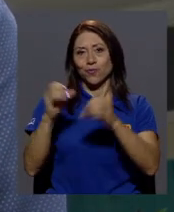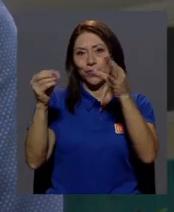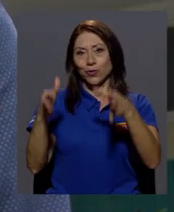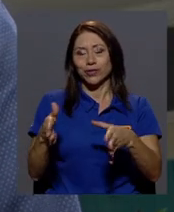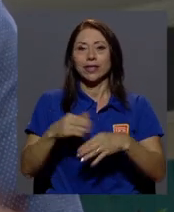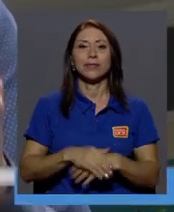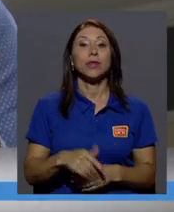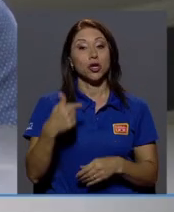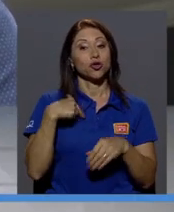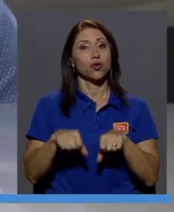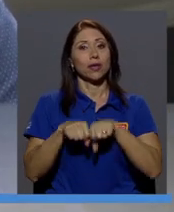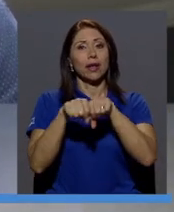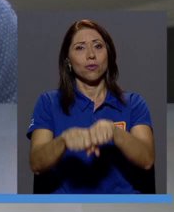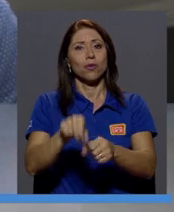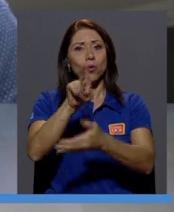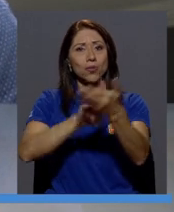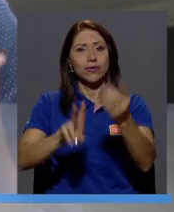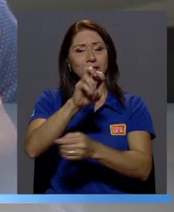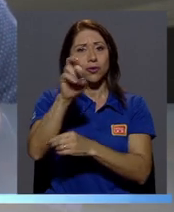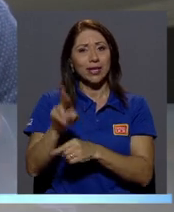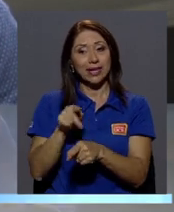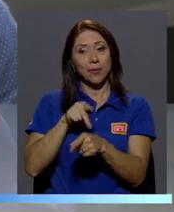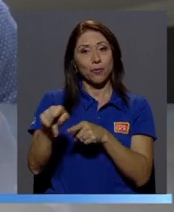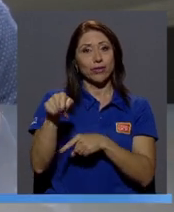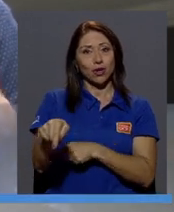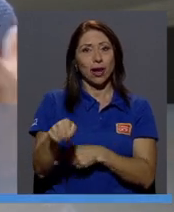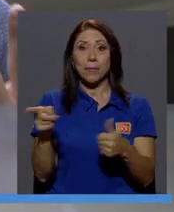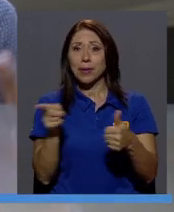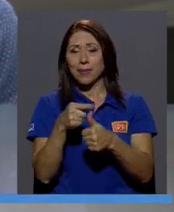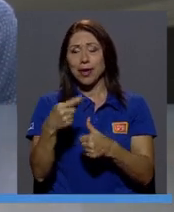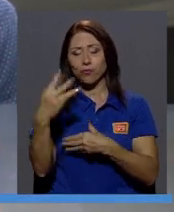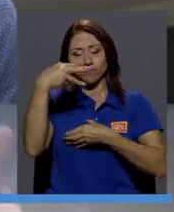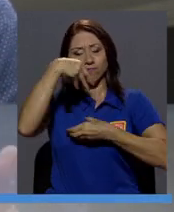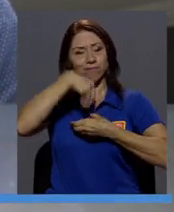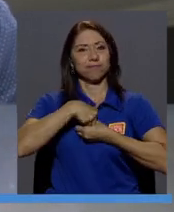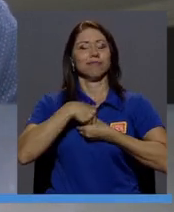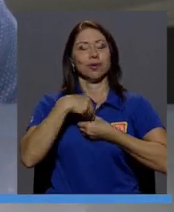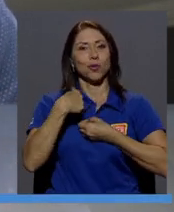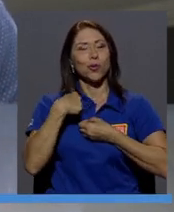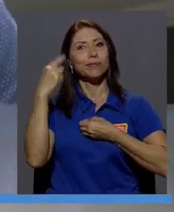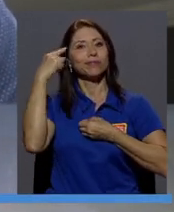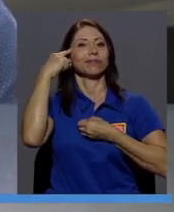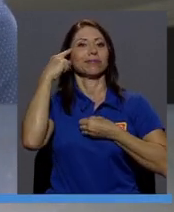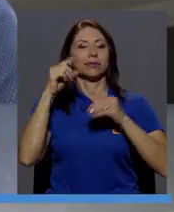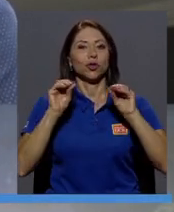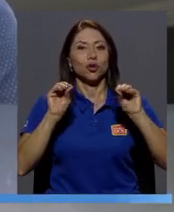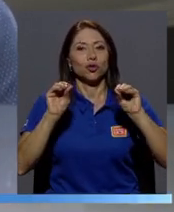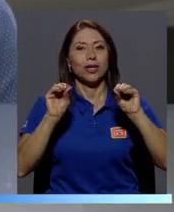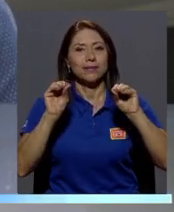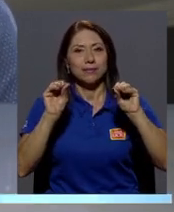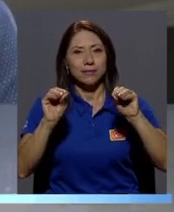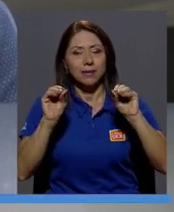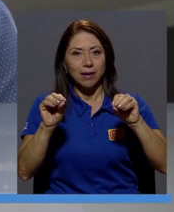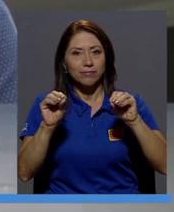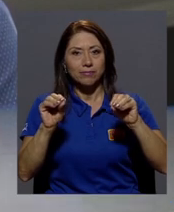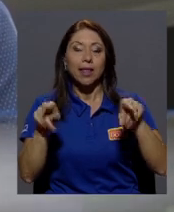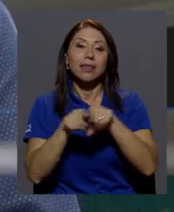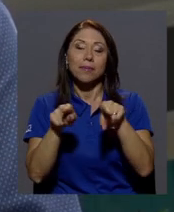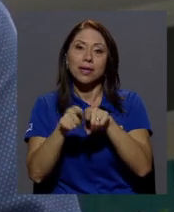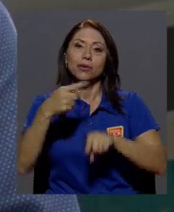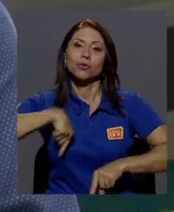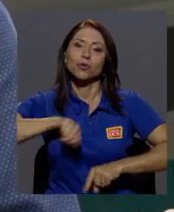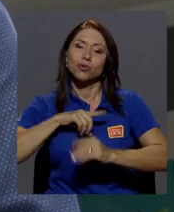de Costa Rica, nos queda muy marcado el tema, primero en esencia del ser profesores, el tema de la docencia. A partir de ahí